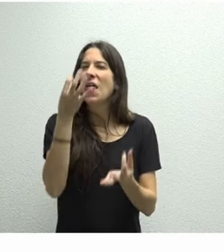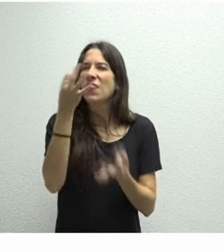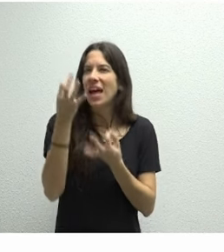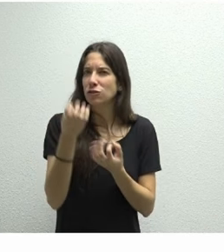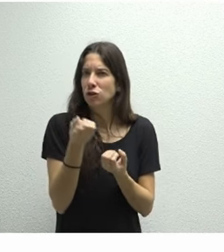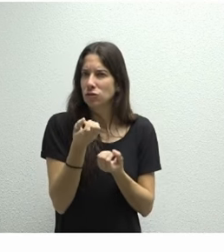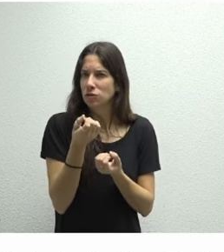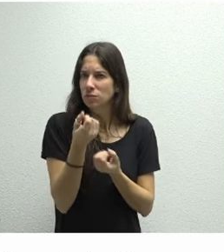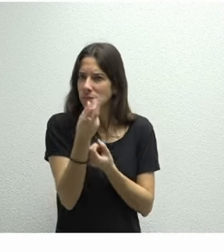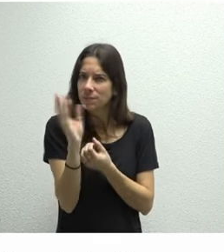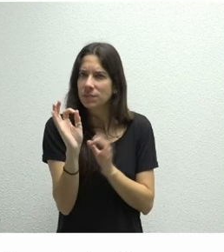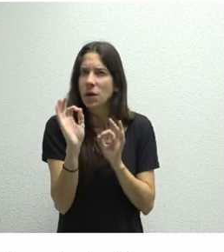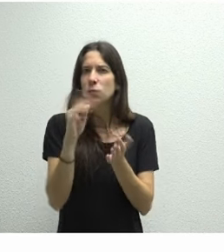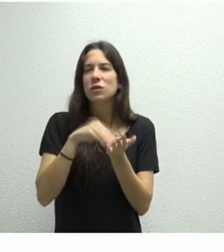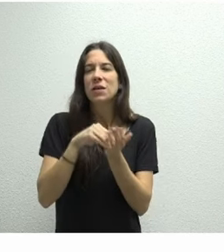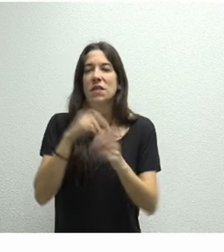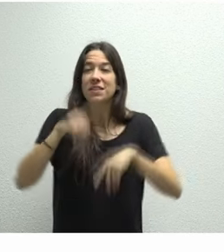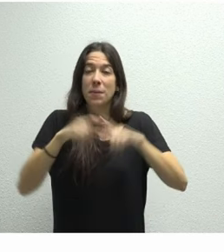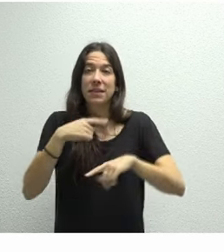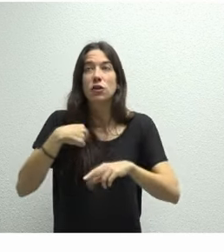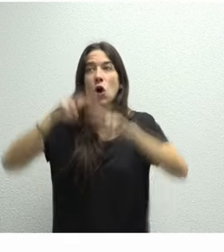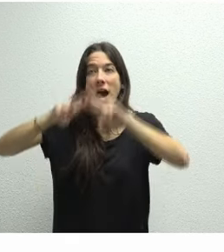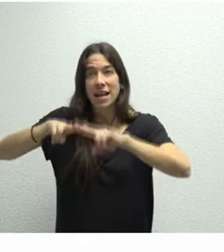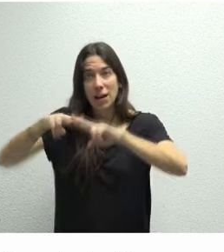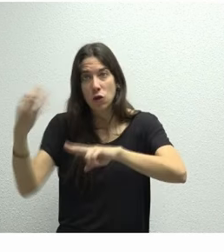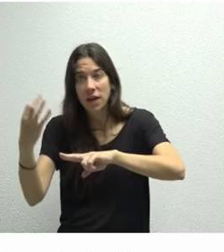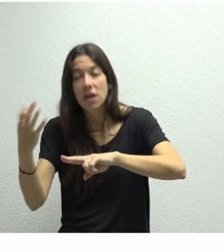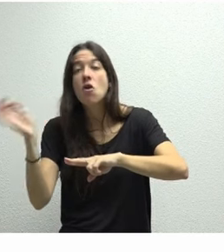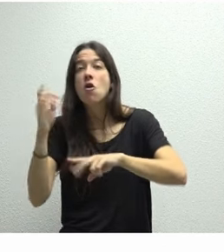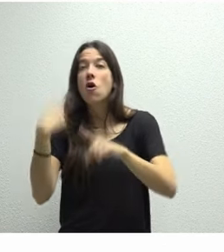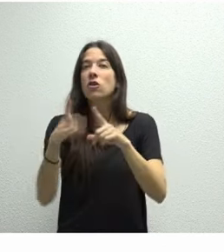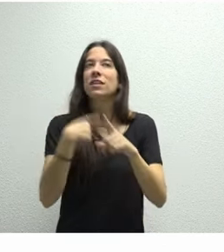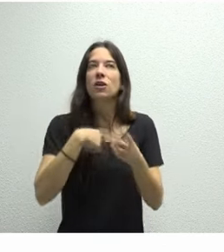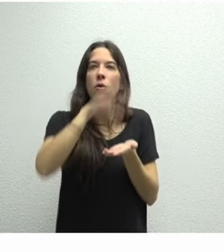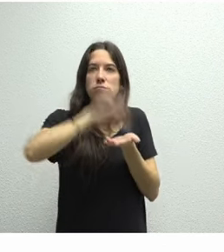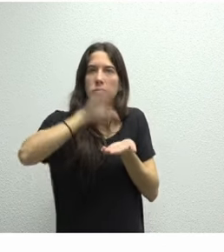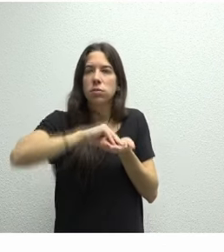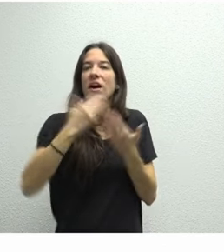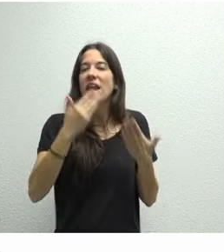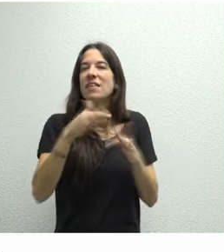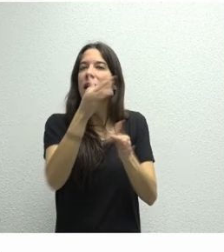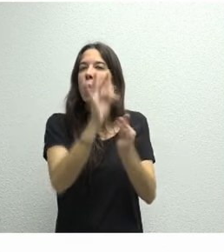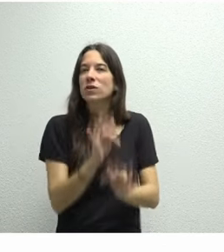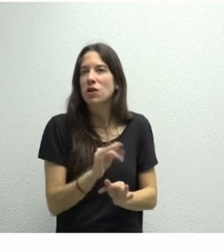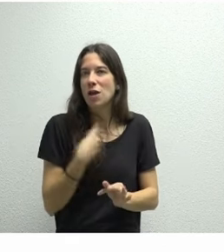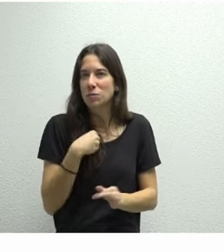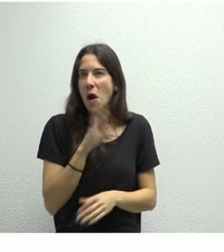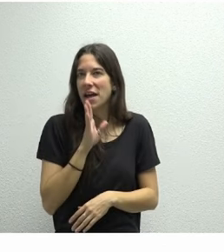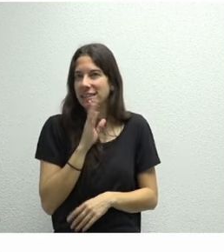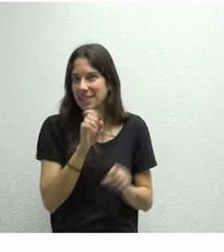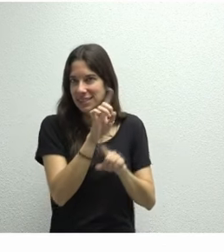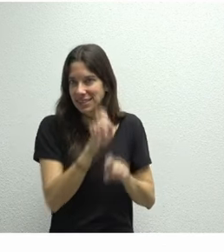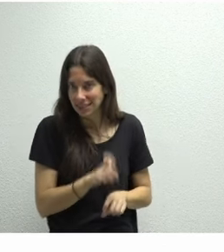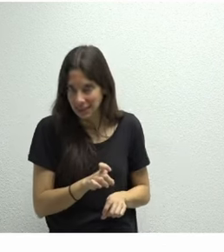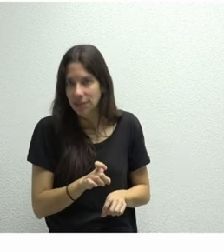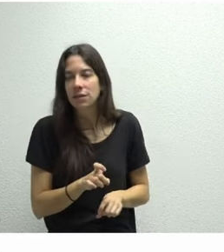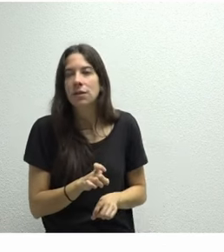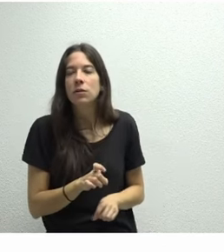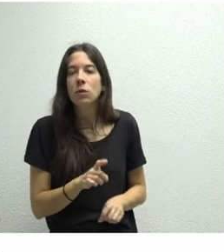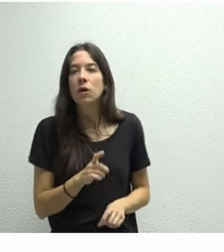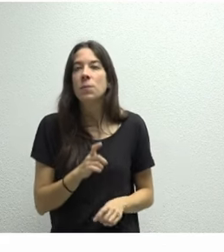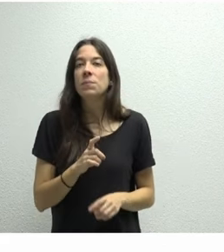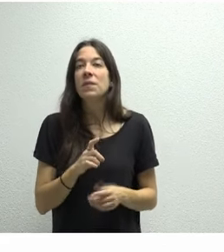provienen de lo que uno puede analizar o de lo que obtiene a través de los cuestionarios que mencionaba a veces el acceso a los